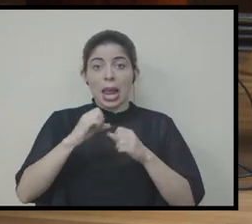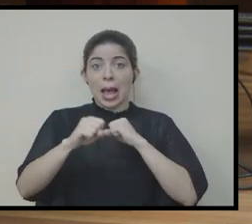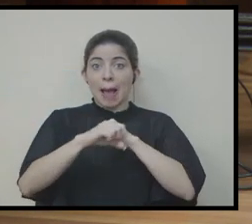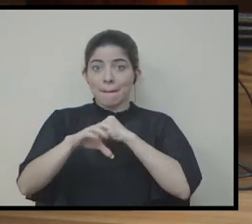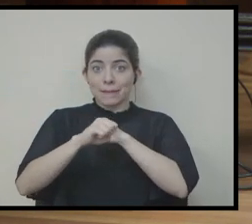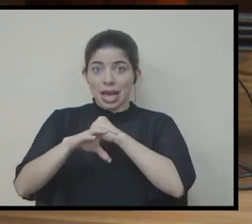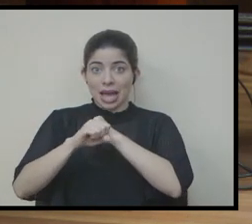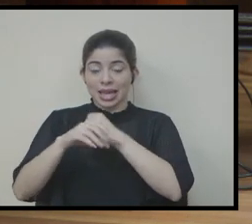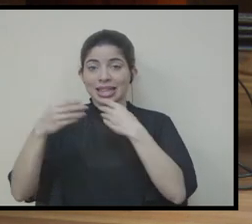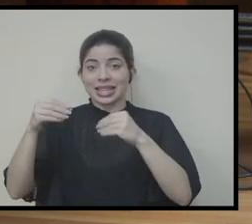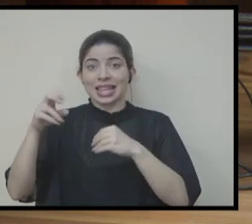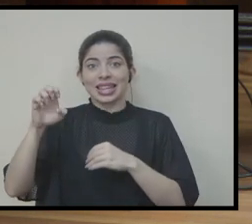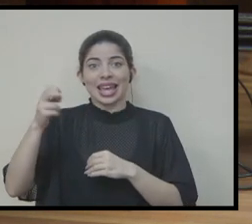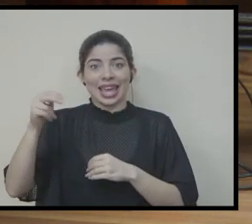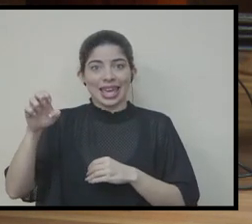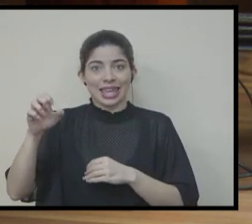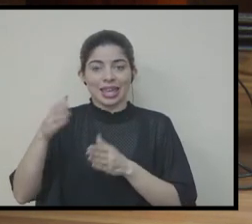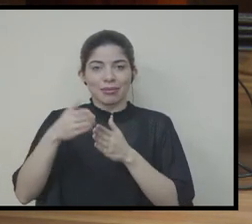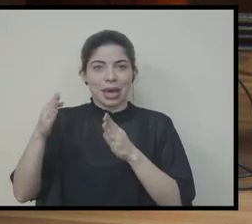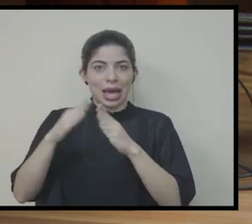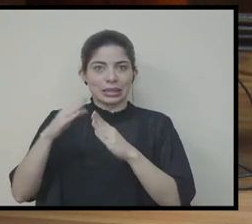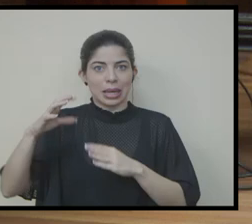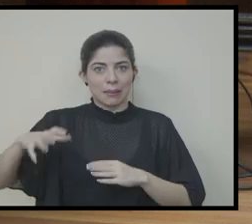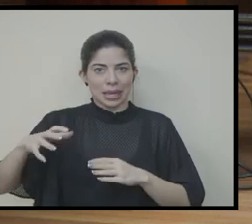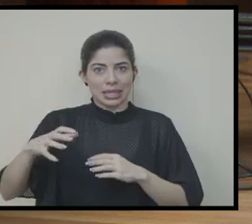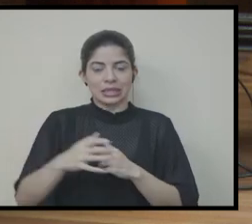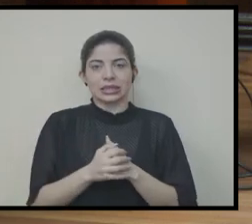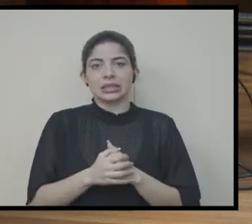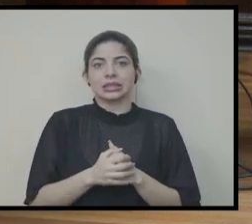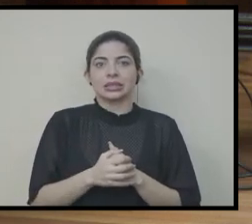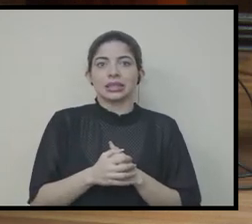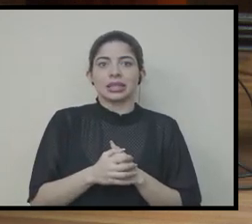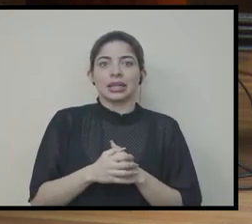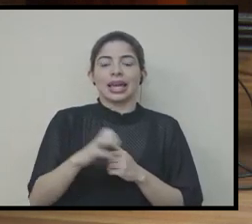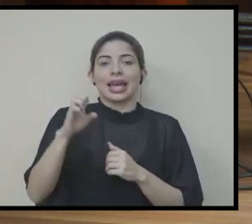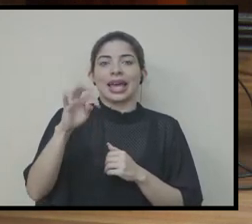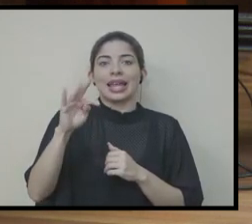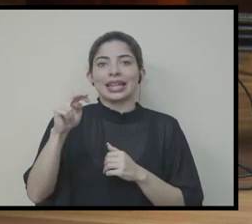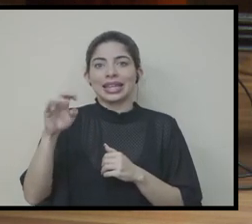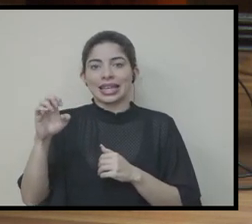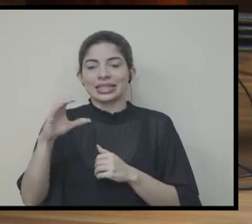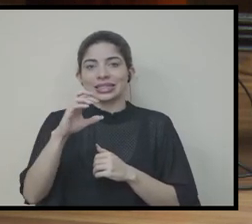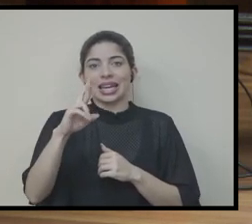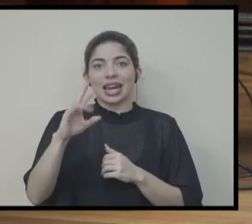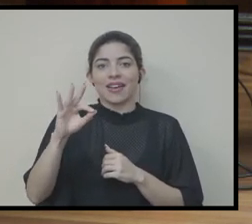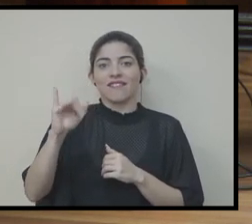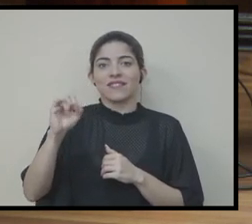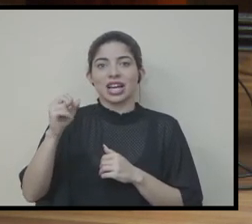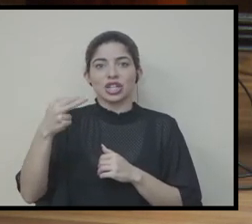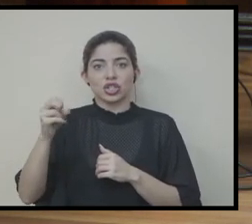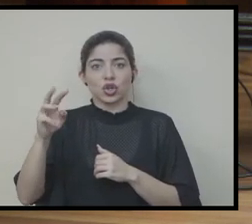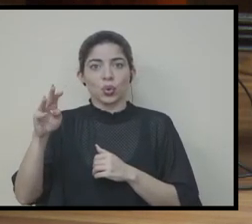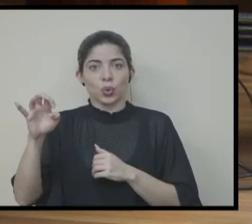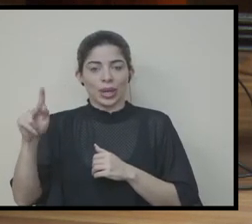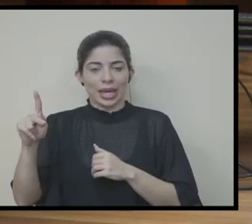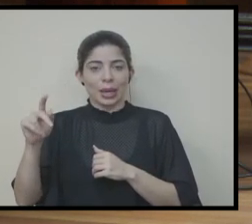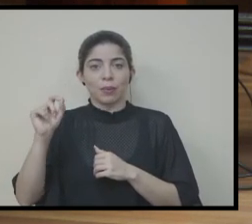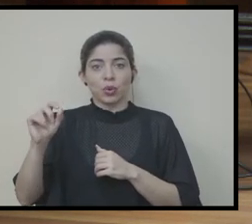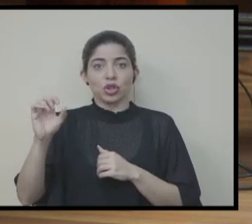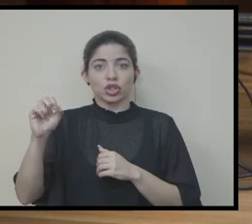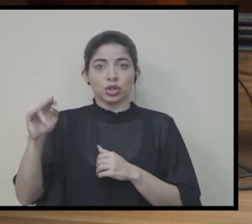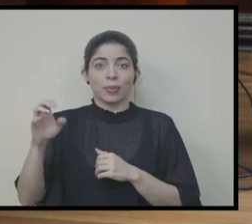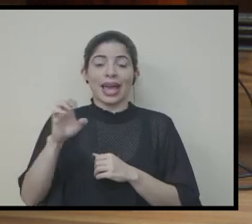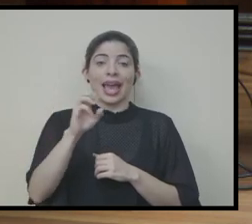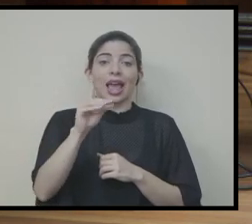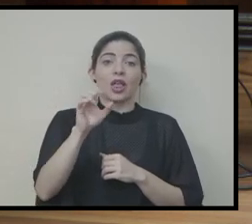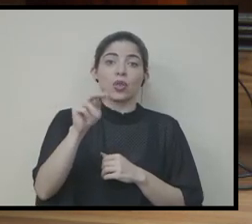campañas en Tienda Ñ, Contigo a la Casa Amarilla, en Ennis World, en crfashionweek.shop, en Edwin